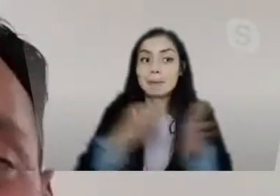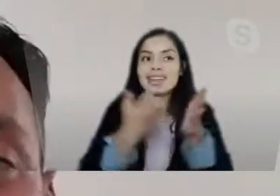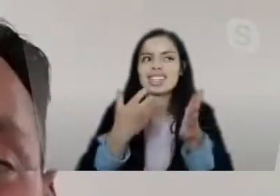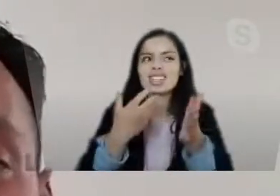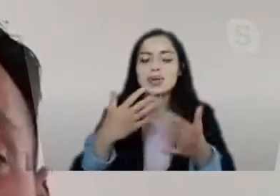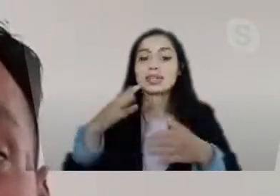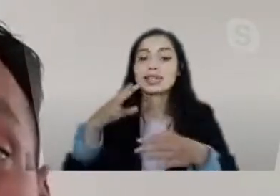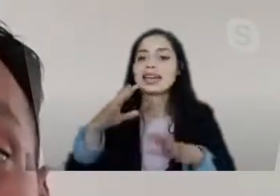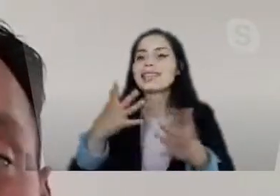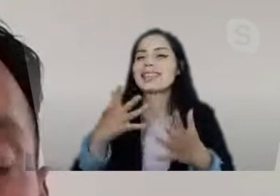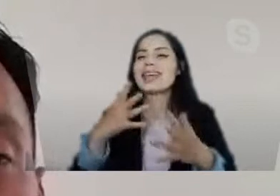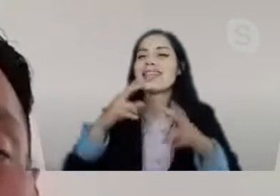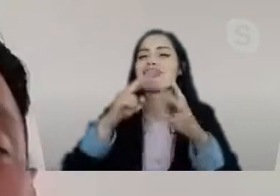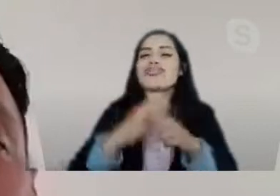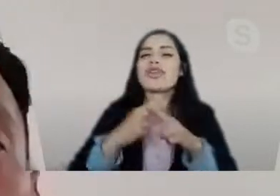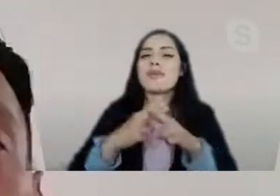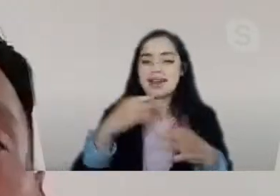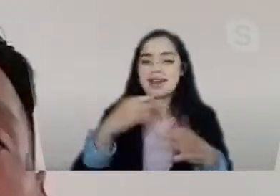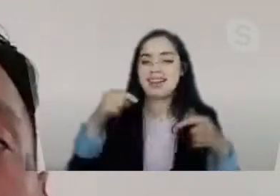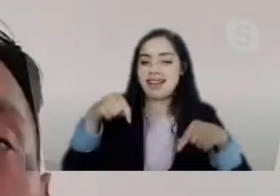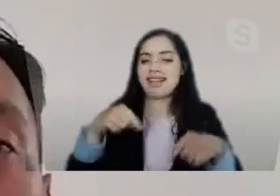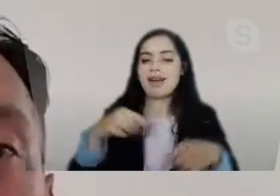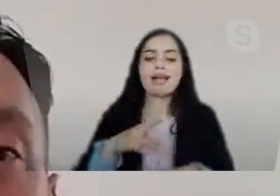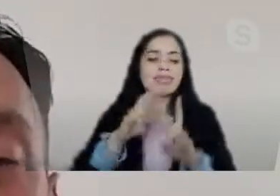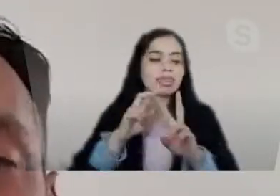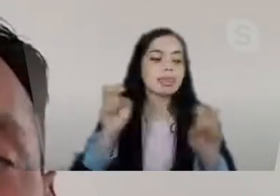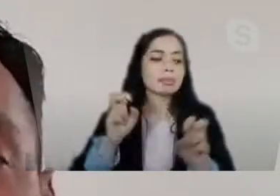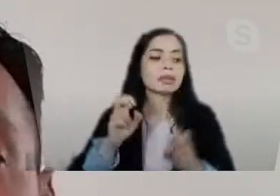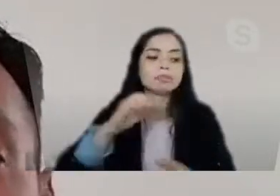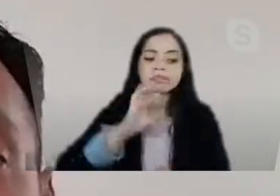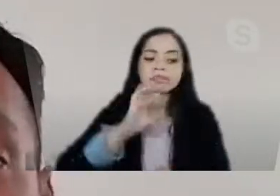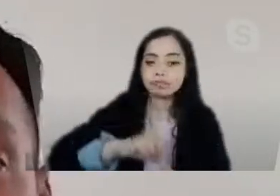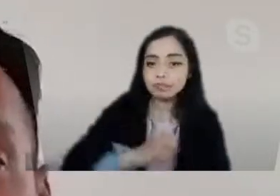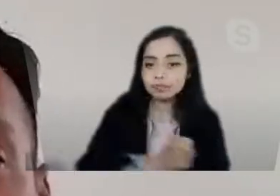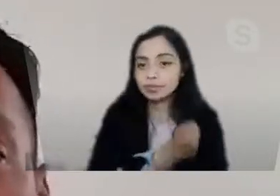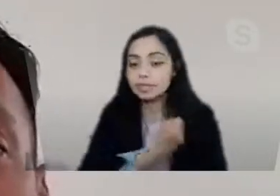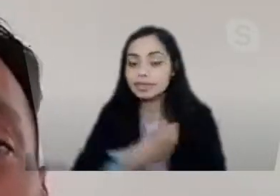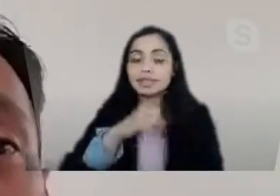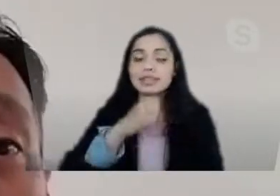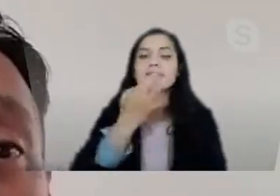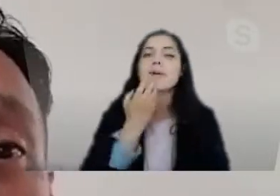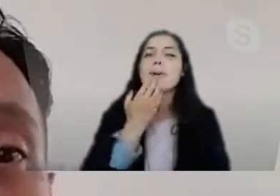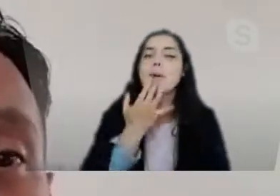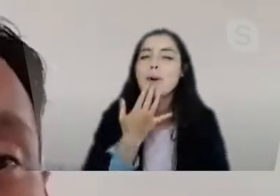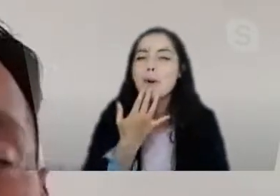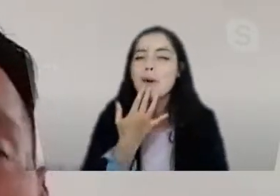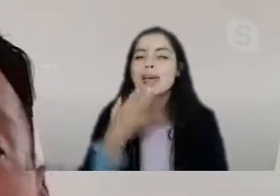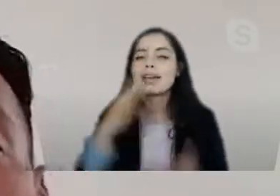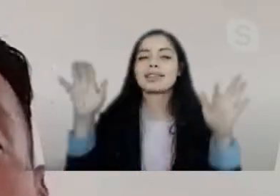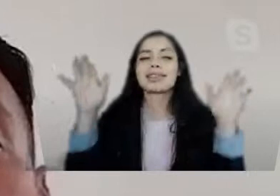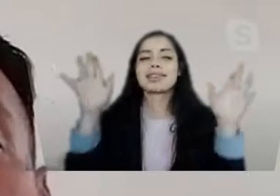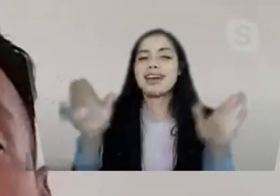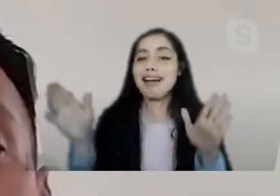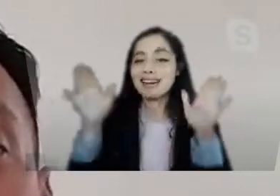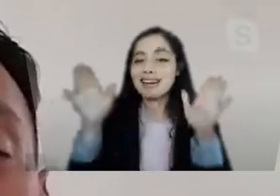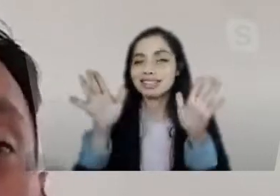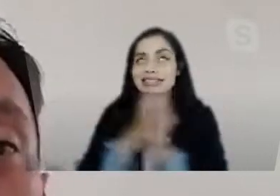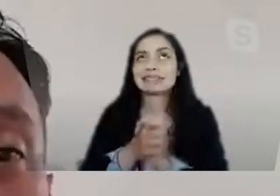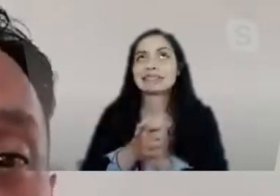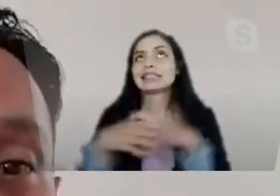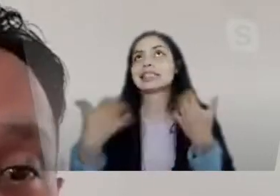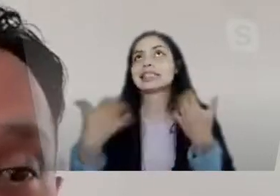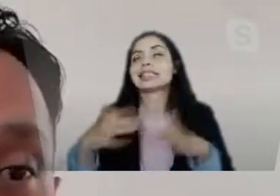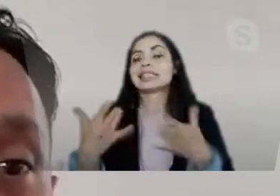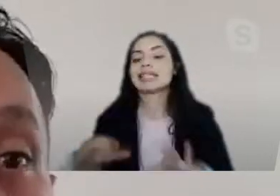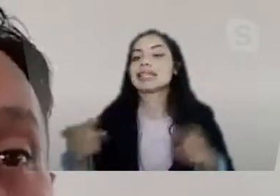ambiente y sensibilización a las comunidades, y ayudan a empoderar y ayudar a crear rutas turísticas sostenibles